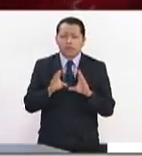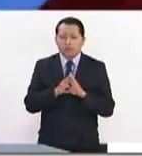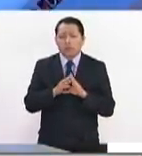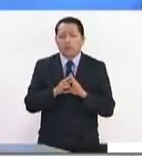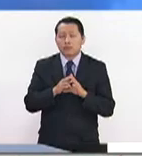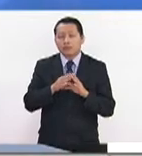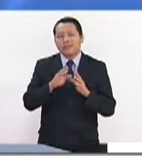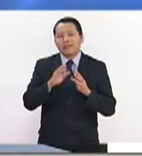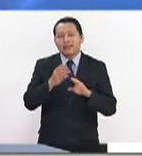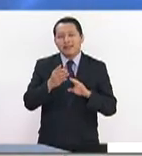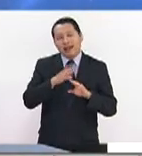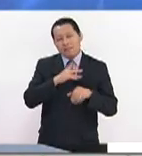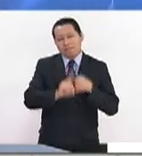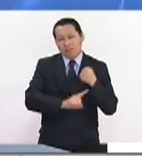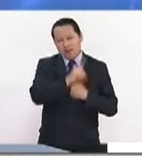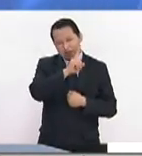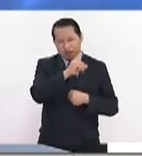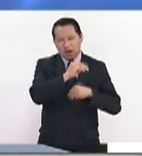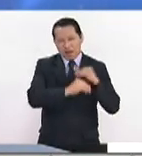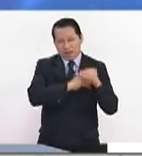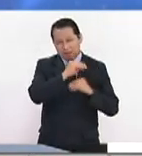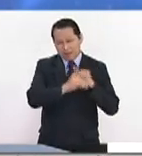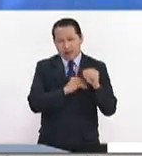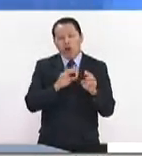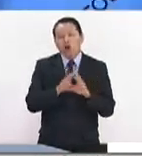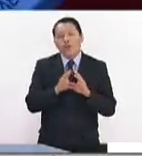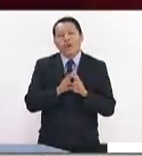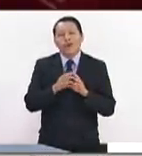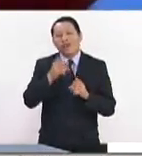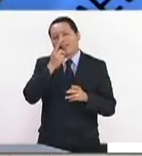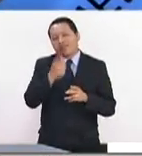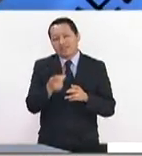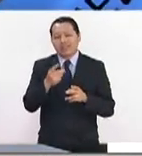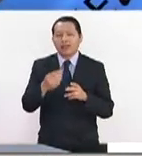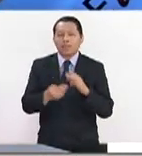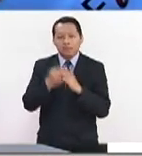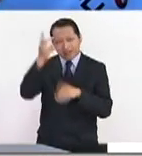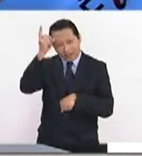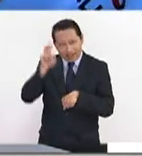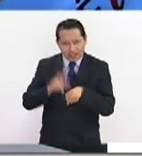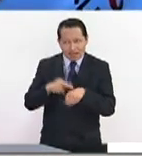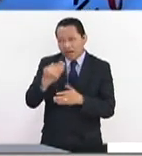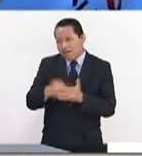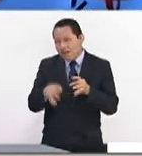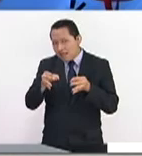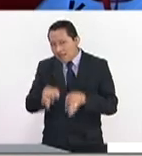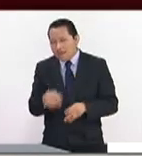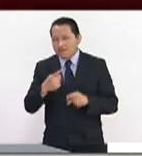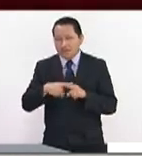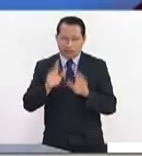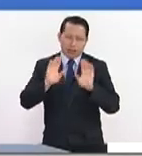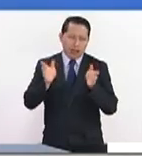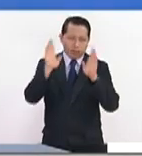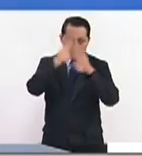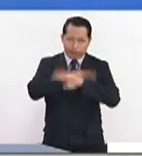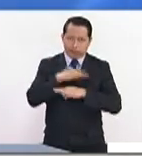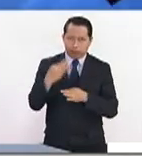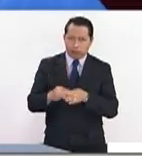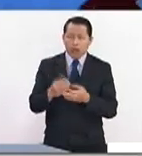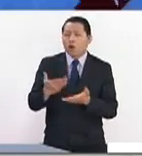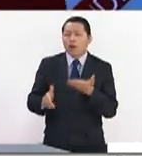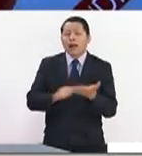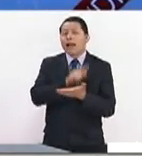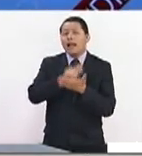se arregló este problema de que hay legitimidad en pues las acciones de la mesa directiva, cuéntenos un poco de la aprobación de la ley